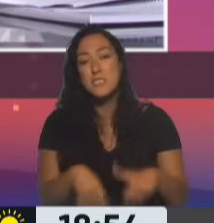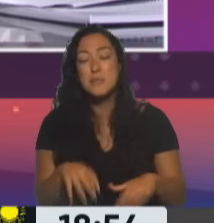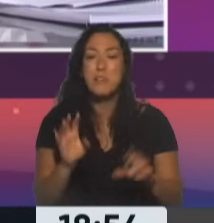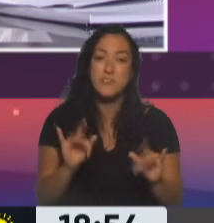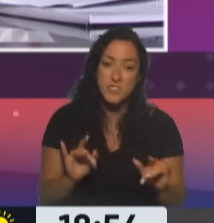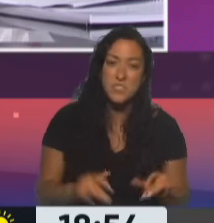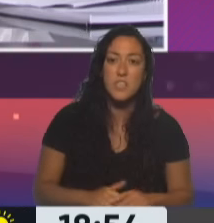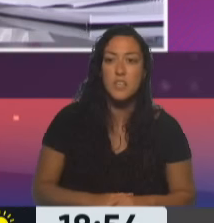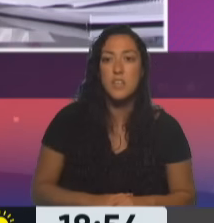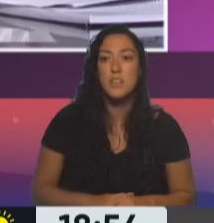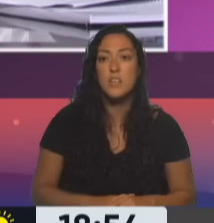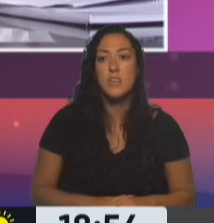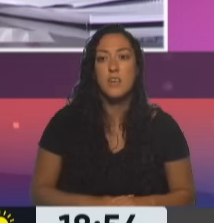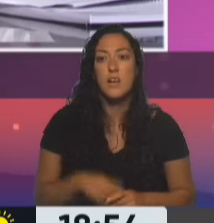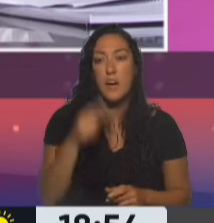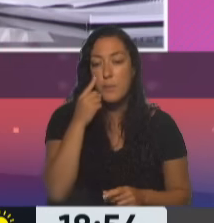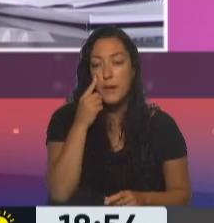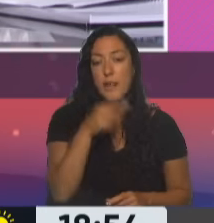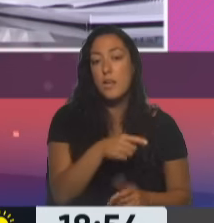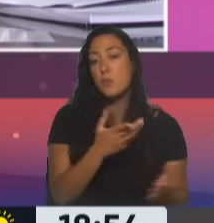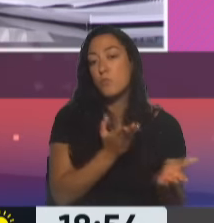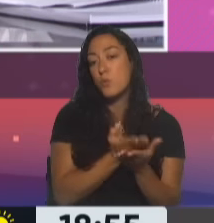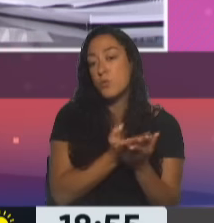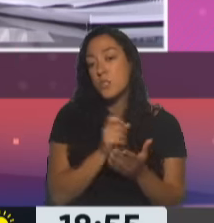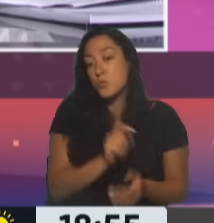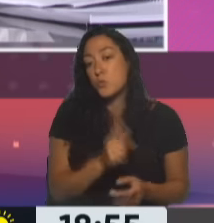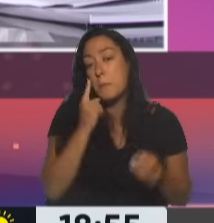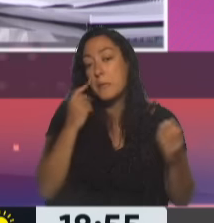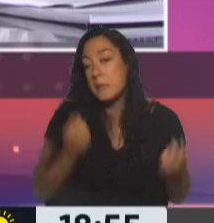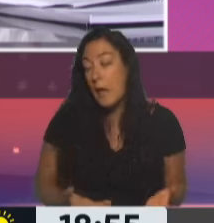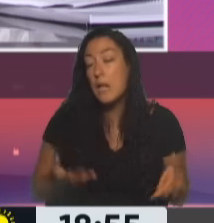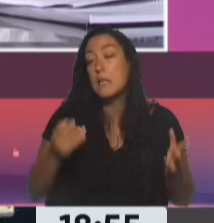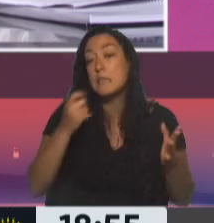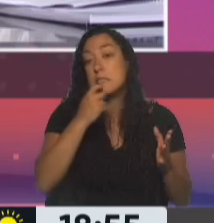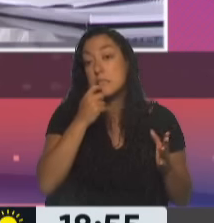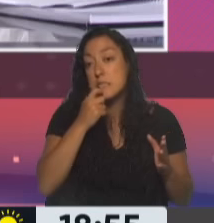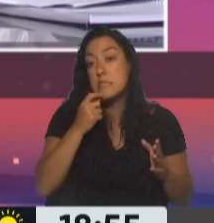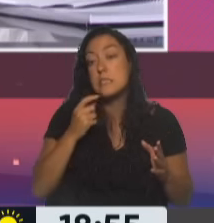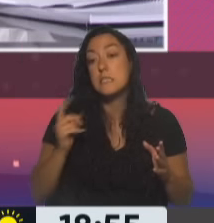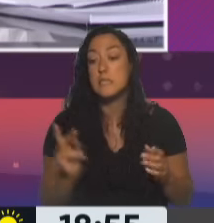sencillo. Habrá que ver qué es lo que propone seguro y si en algún lugar, en algún punto de